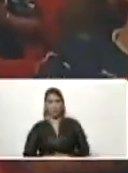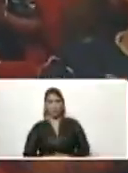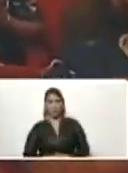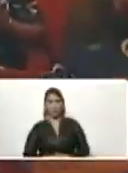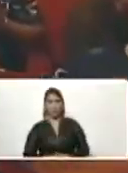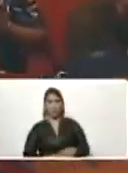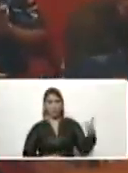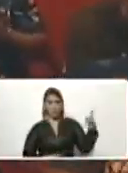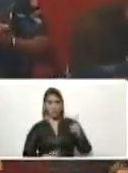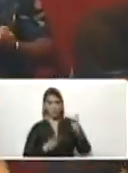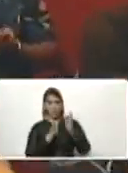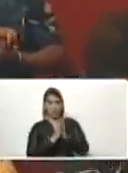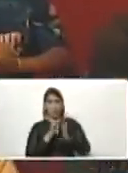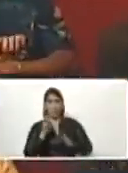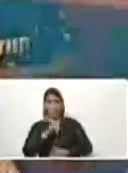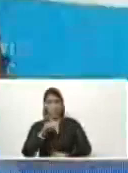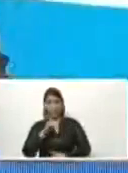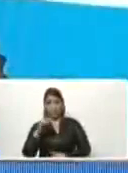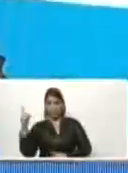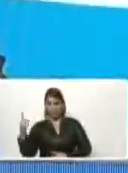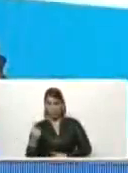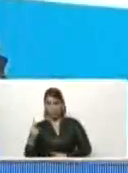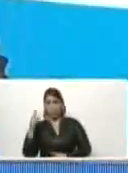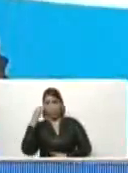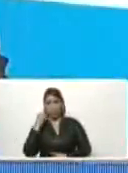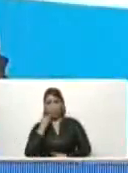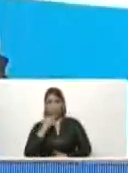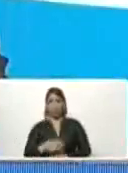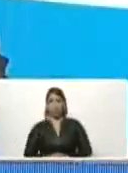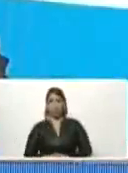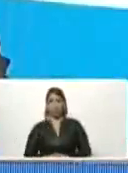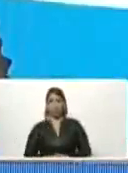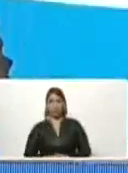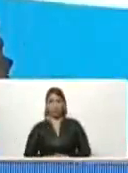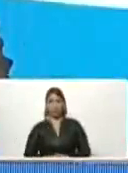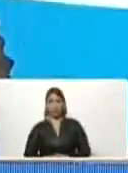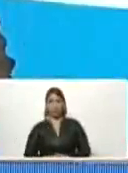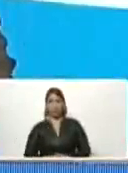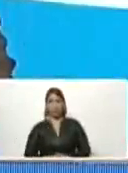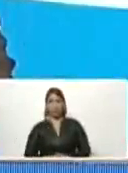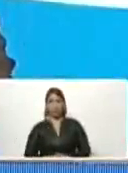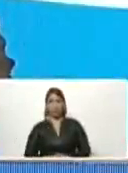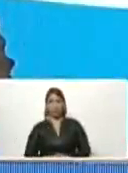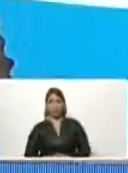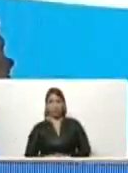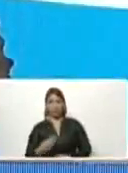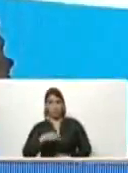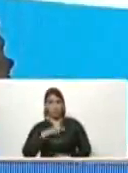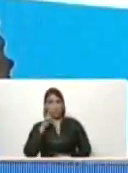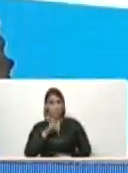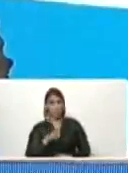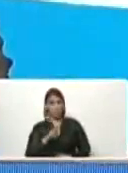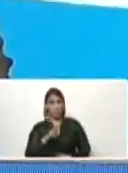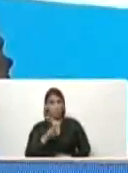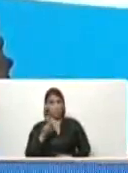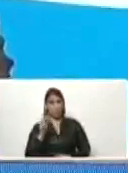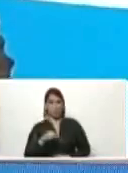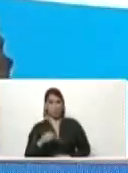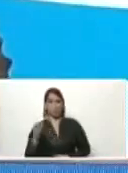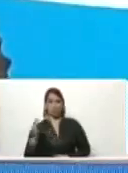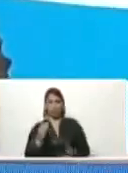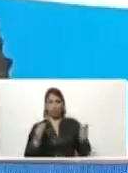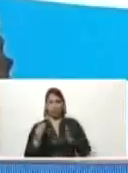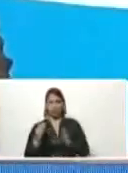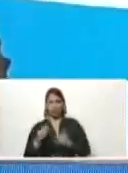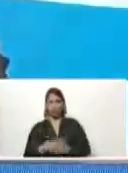para señalarnos el camino hasta hoy. De ahí venimos, muchachos. Y de ahí venimos,